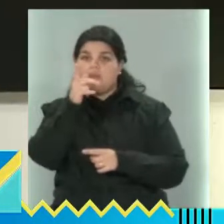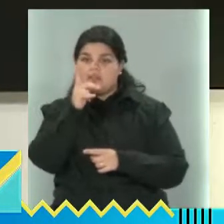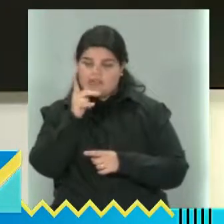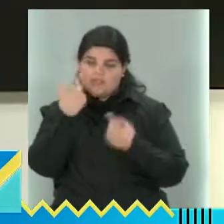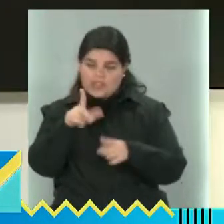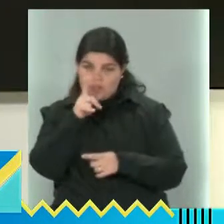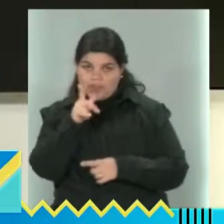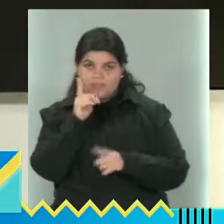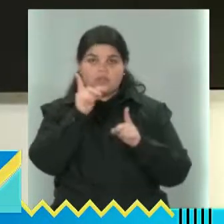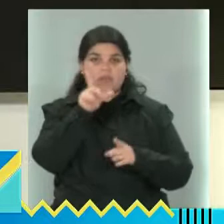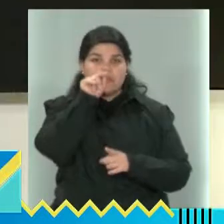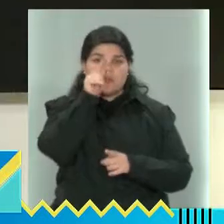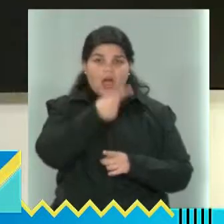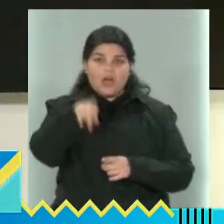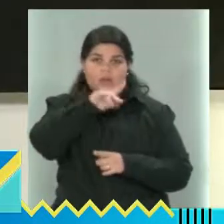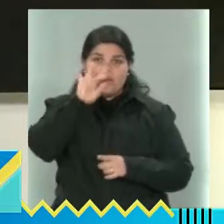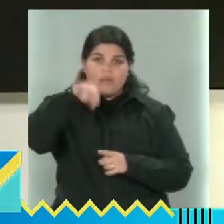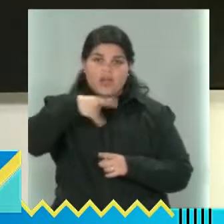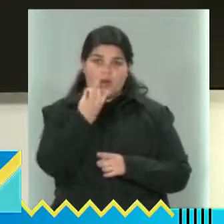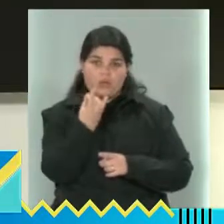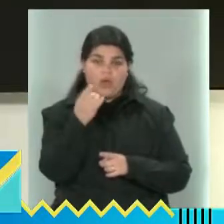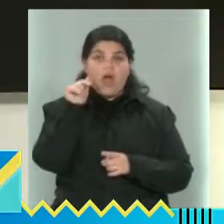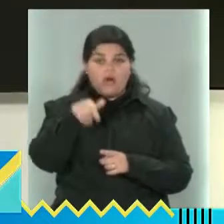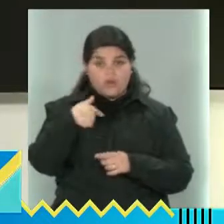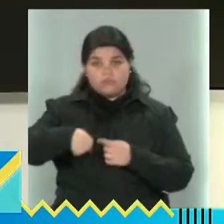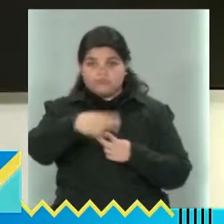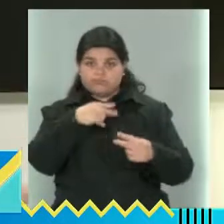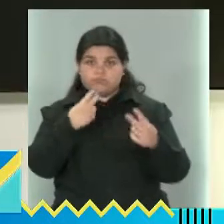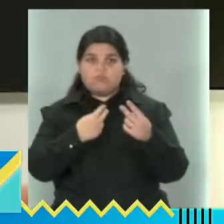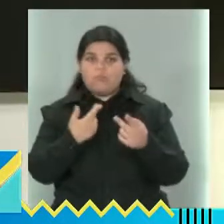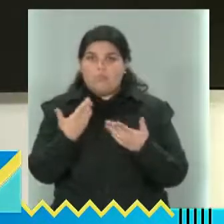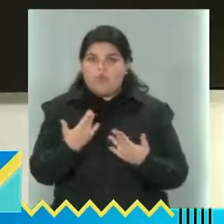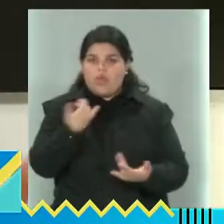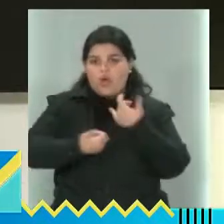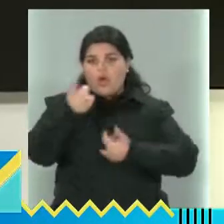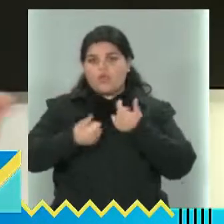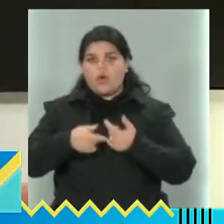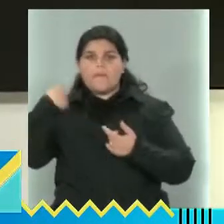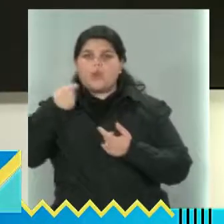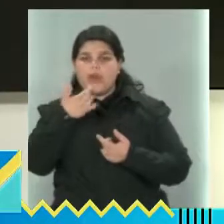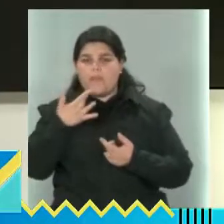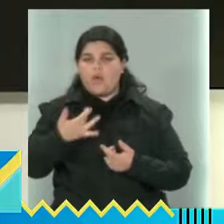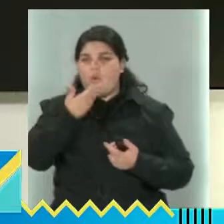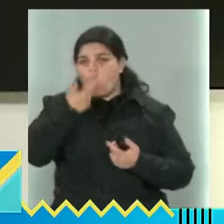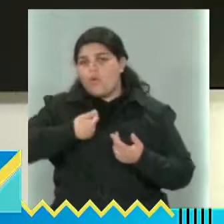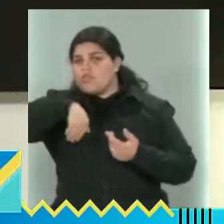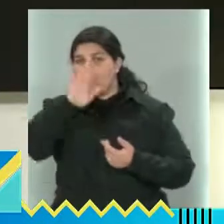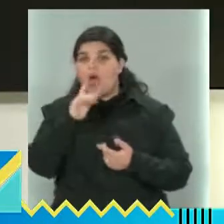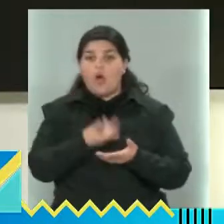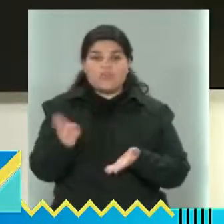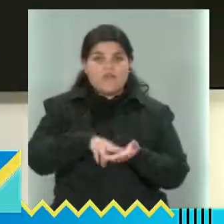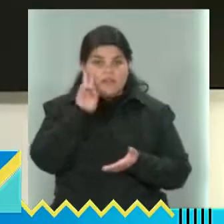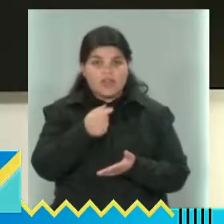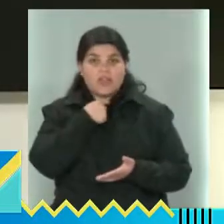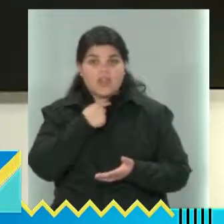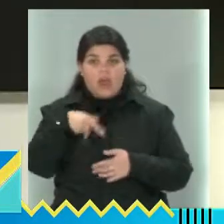Distintos Parecidos y en Twitter como @dpsenalú. Ustedes también ahí nos pueden decir, bueno, cuáles fueron sus programas favoritos, cuáles les gustaría volver a ver. Bueno,